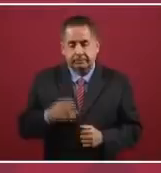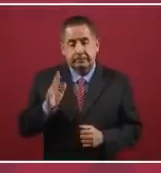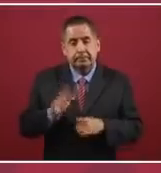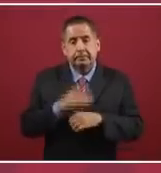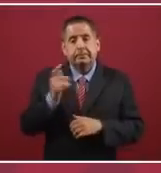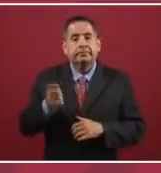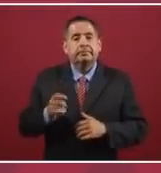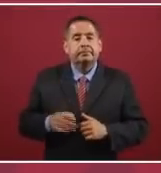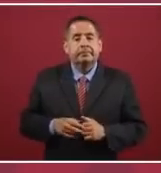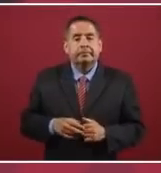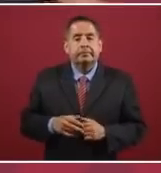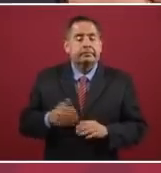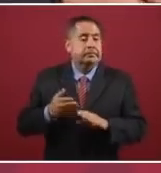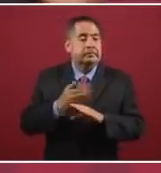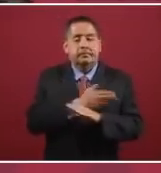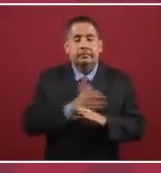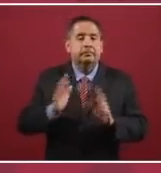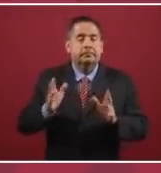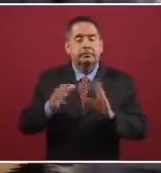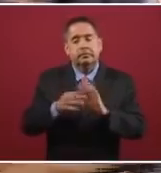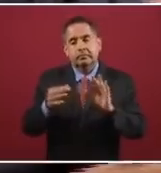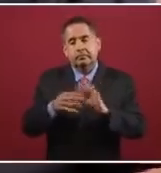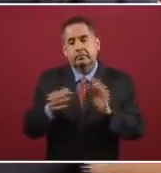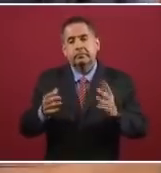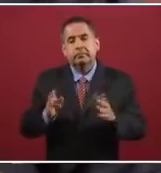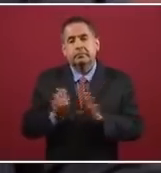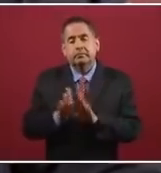porque ya hay